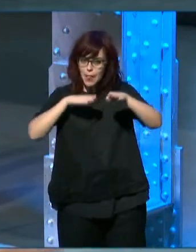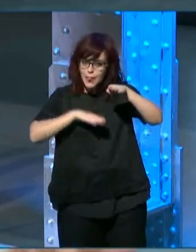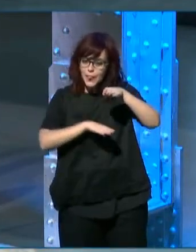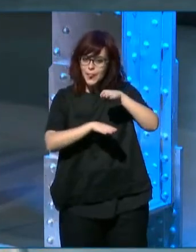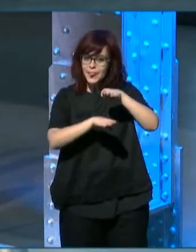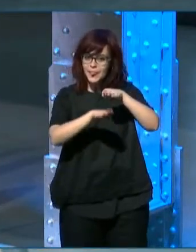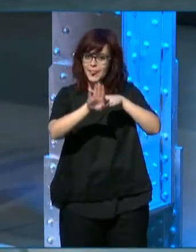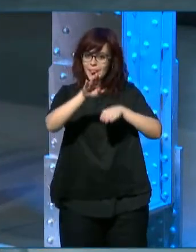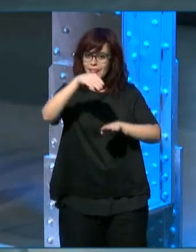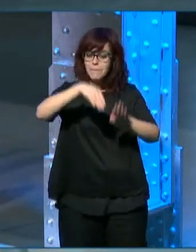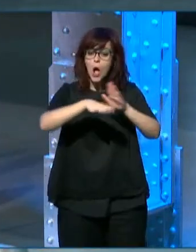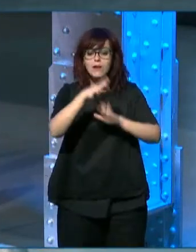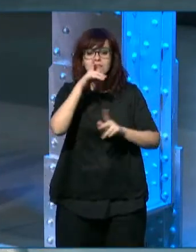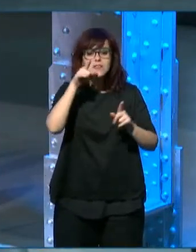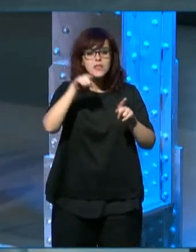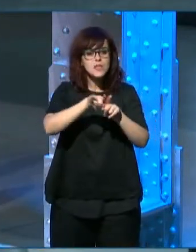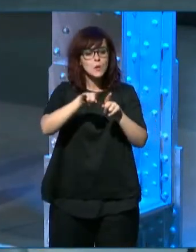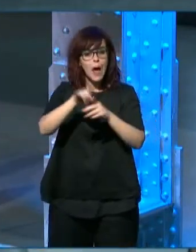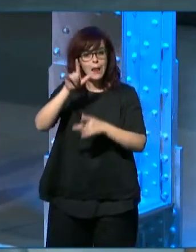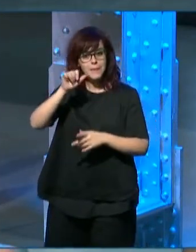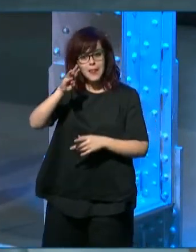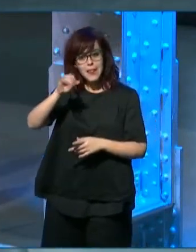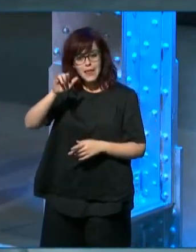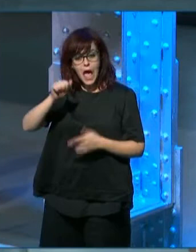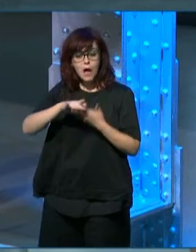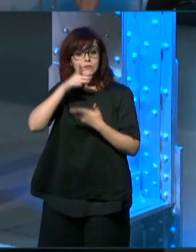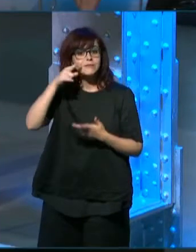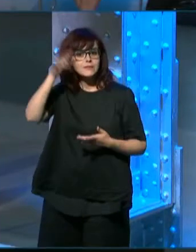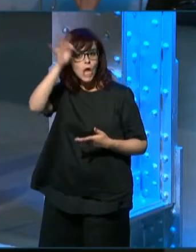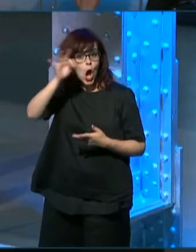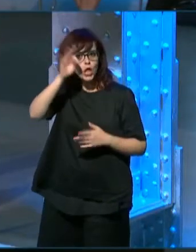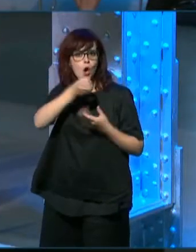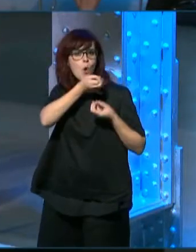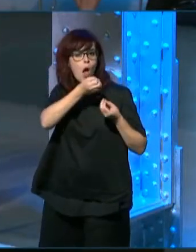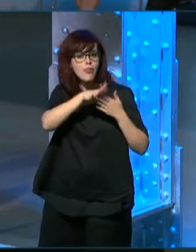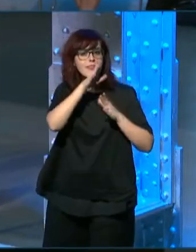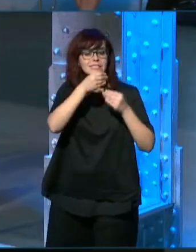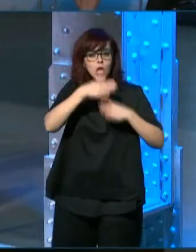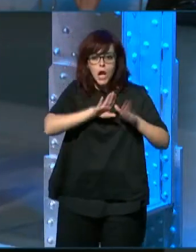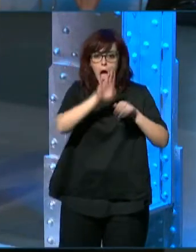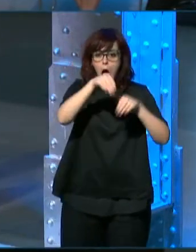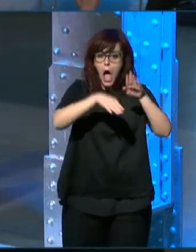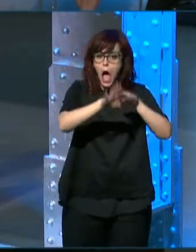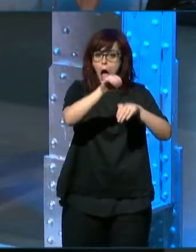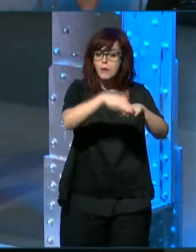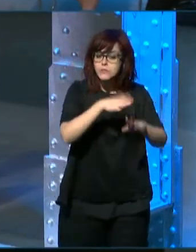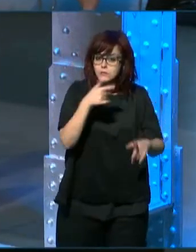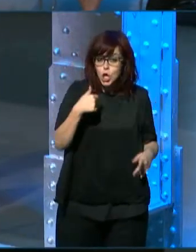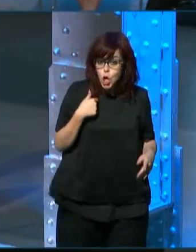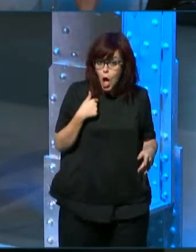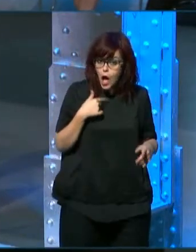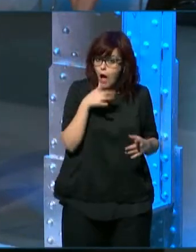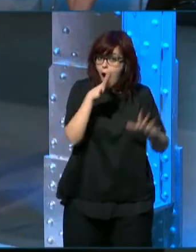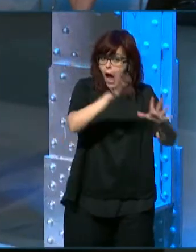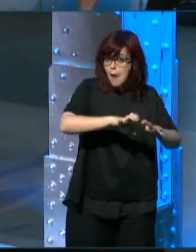de teórico, pues yo lo he hecho desde niño de la práctica. Entonces yo fui un cuentista por obligación, o sea, yo no